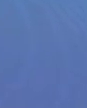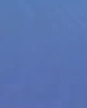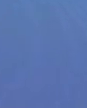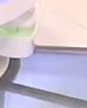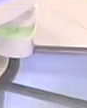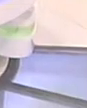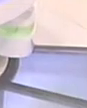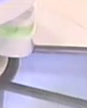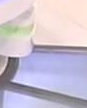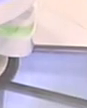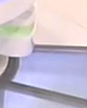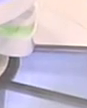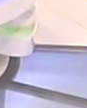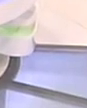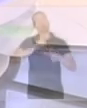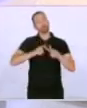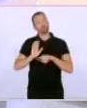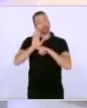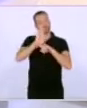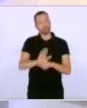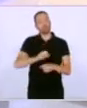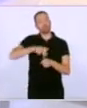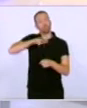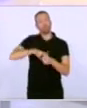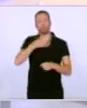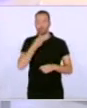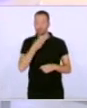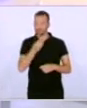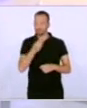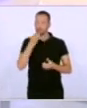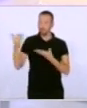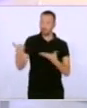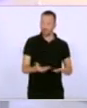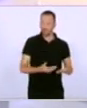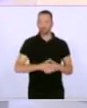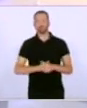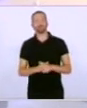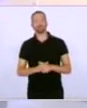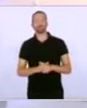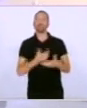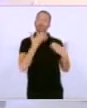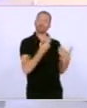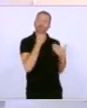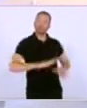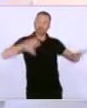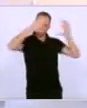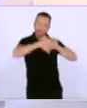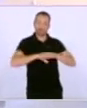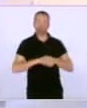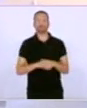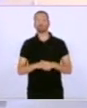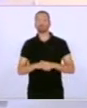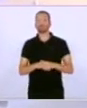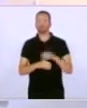de Las Palmas señora Almeida bienvenido señor Rodríguez Almeida muchas gracias buenas noches gracias por estar con nosotros